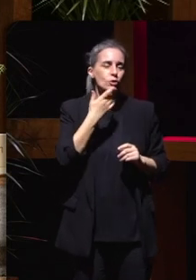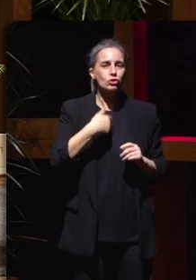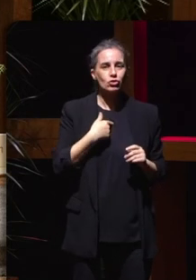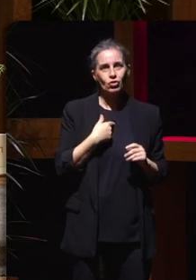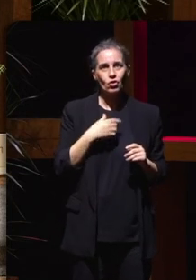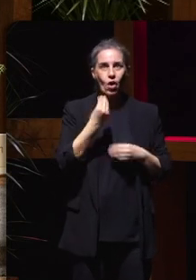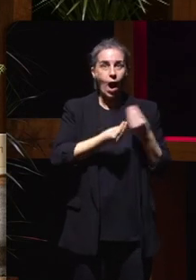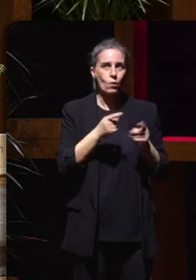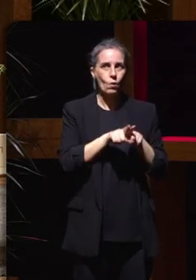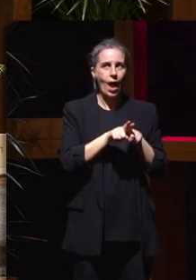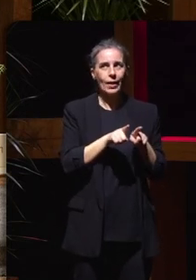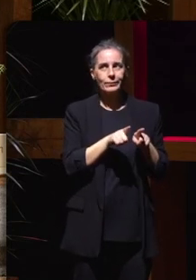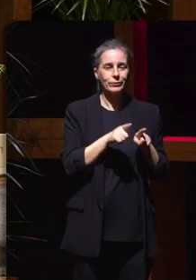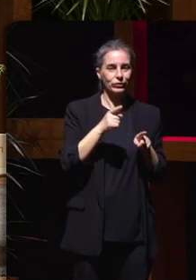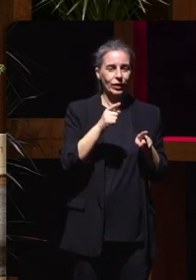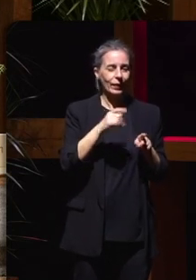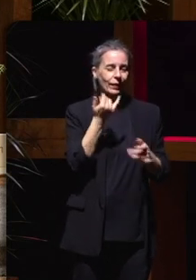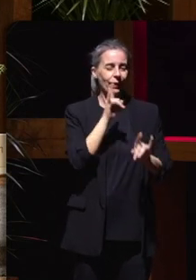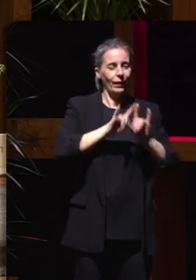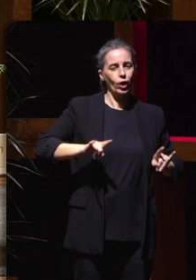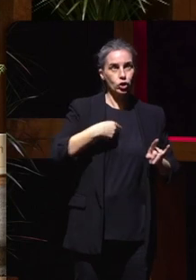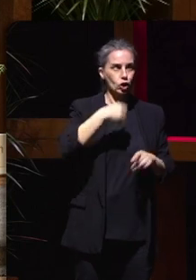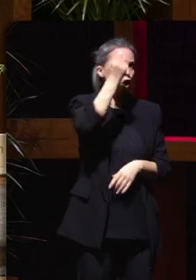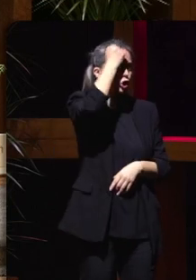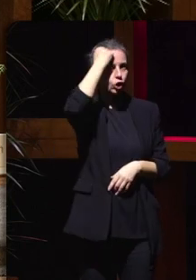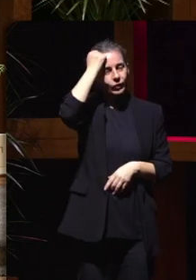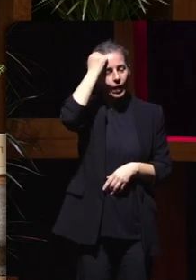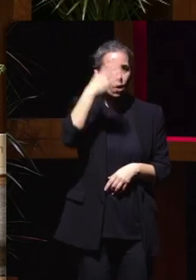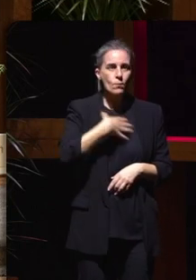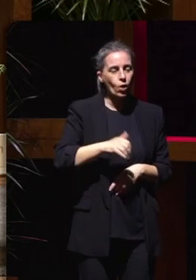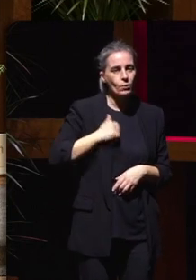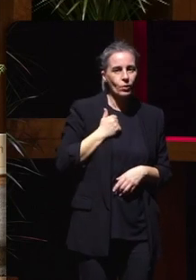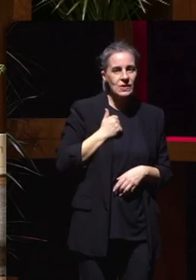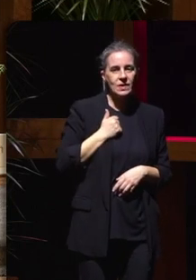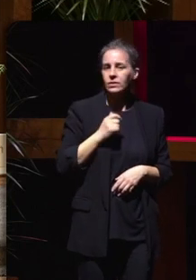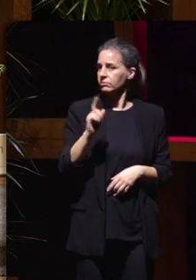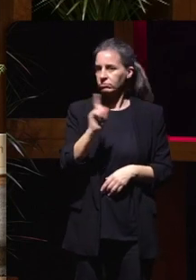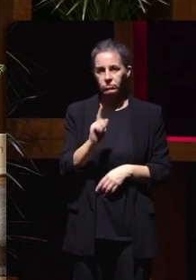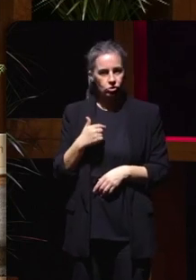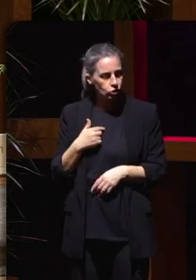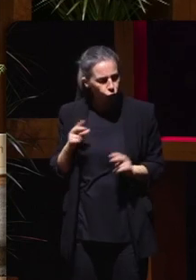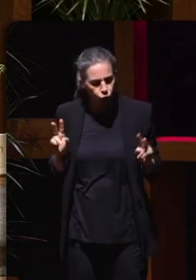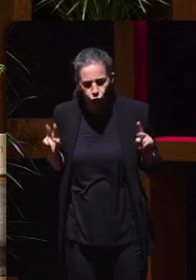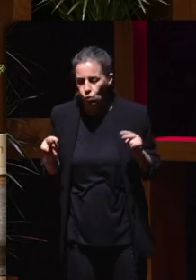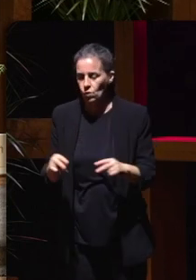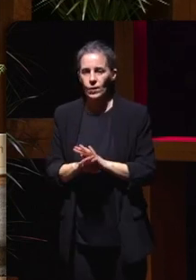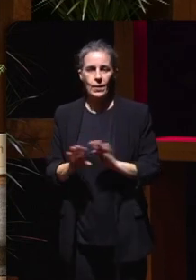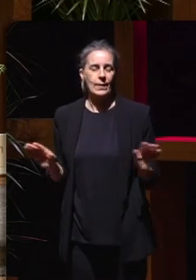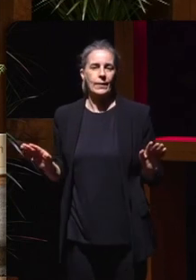capaz de aprovecharte de esa situación la que otros te ponen la sensación de que llamáis la mía